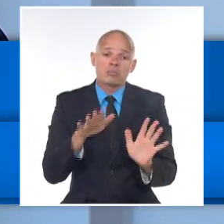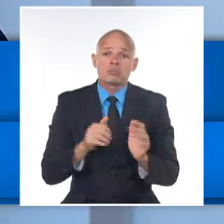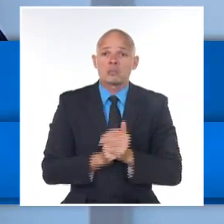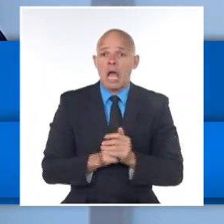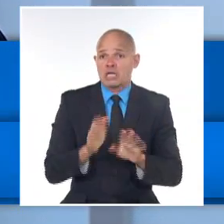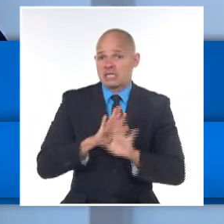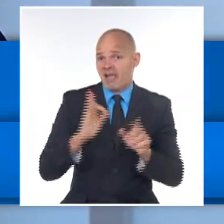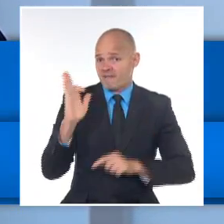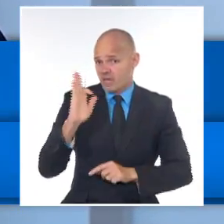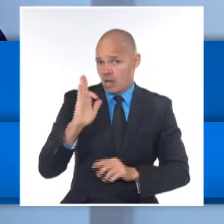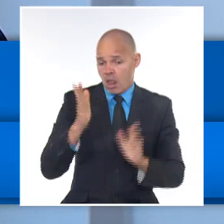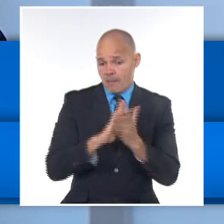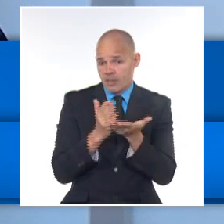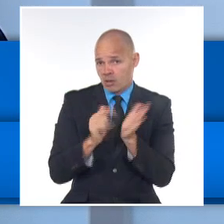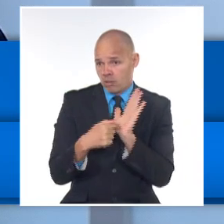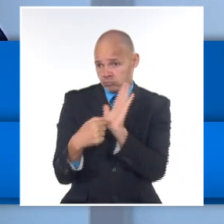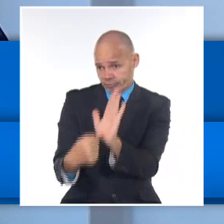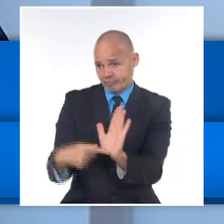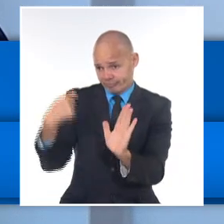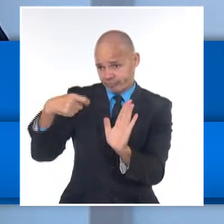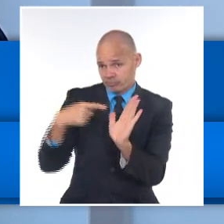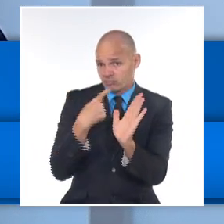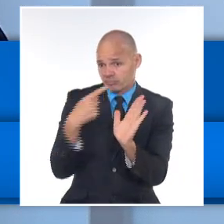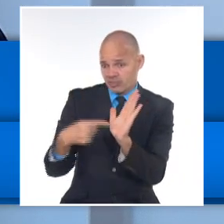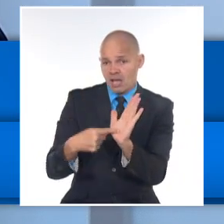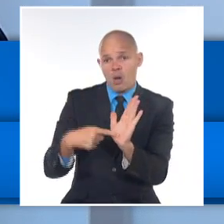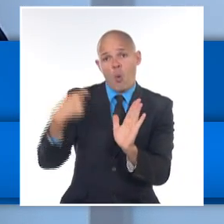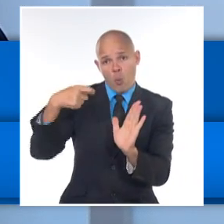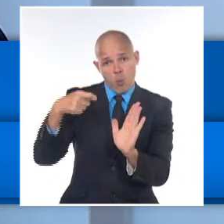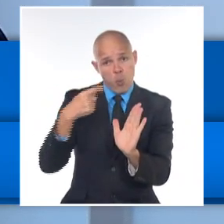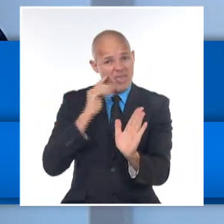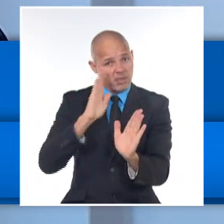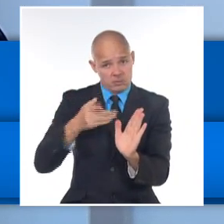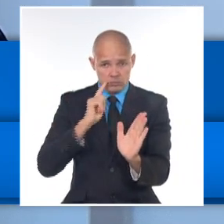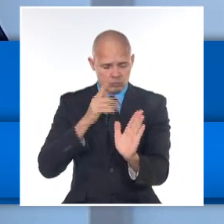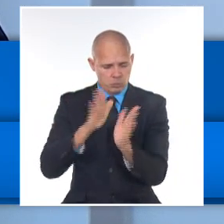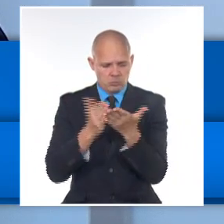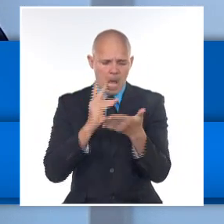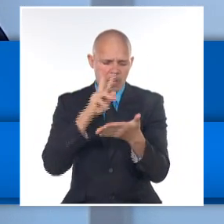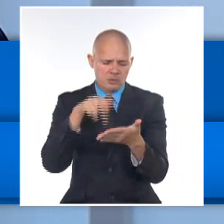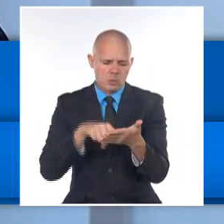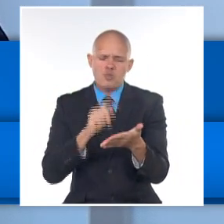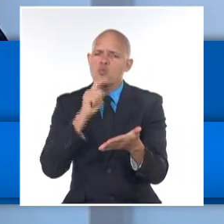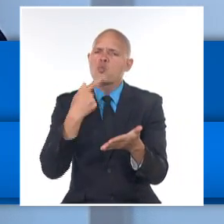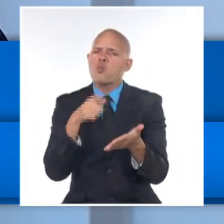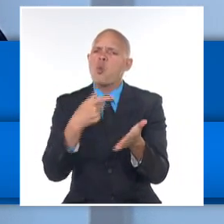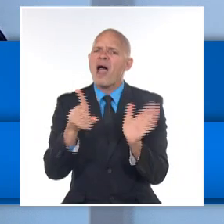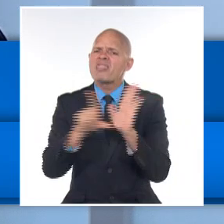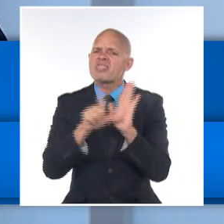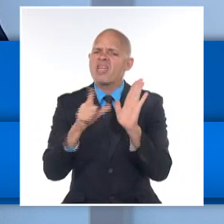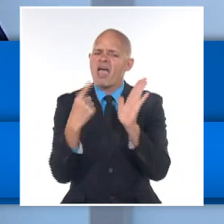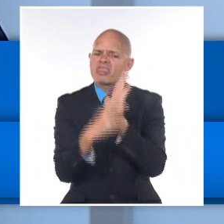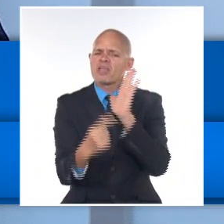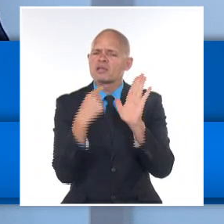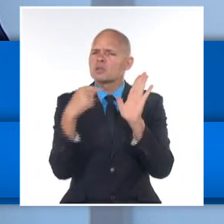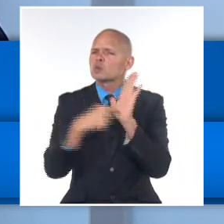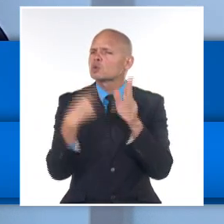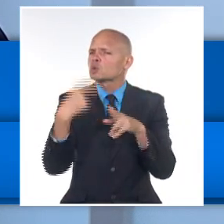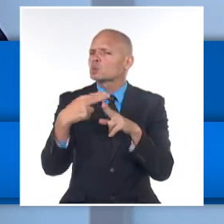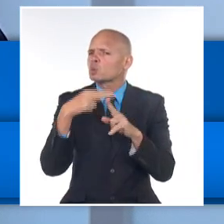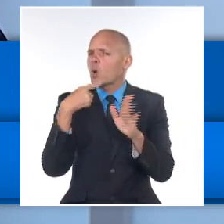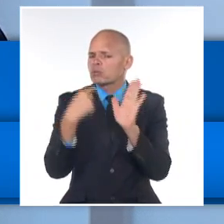los expedientes al tribunal, el juez enseguida revisa la pertinencia de esa medida cautelar por la gravedad y las características personales de los comisores, procede